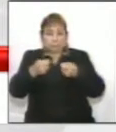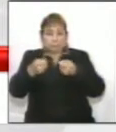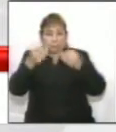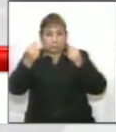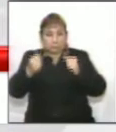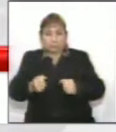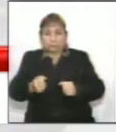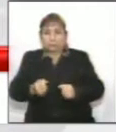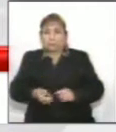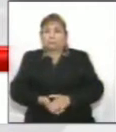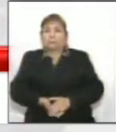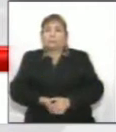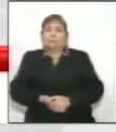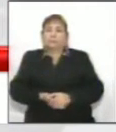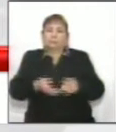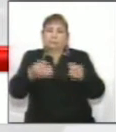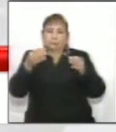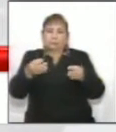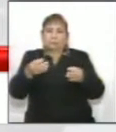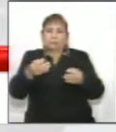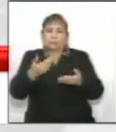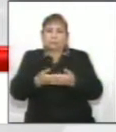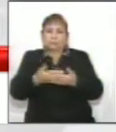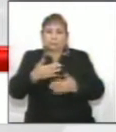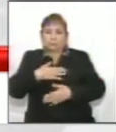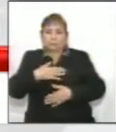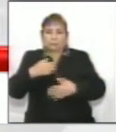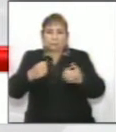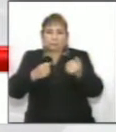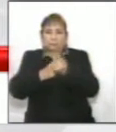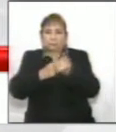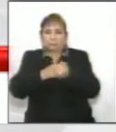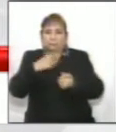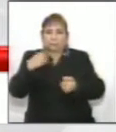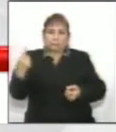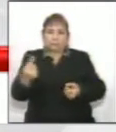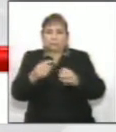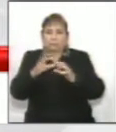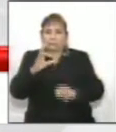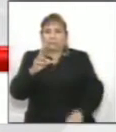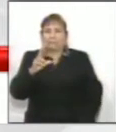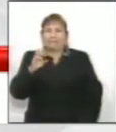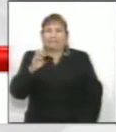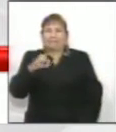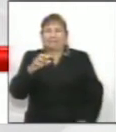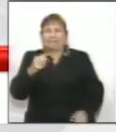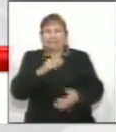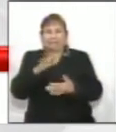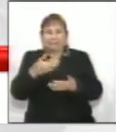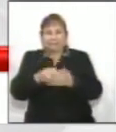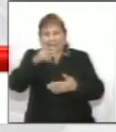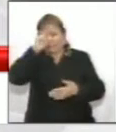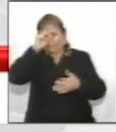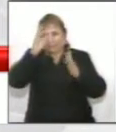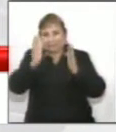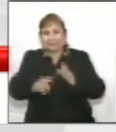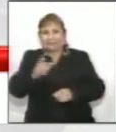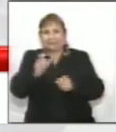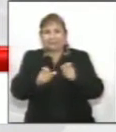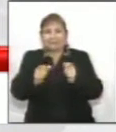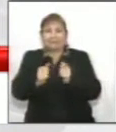decisiones, téngalo por seguro que contará con mi apoyo y el de mi bancada FREPAP y de todo el pueblo peruano,